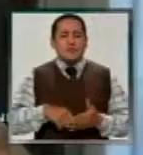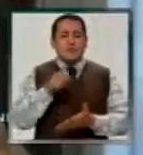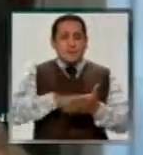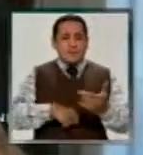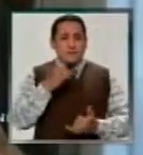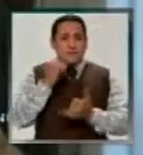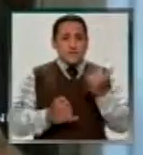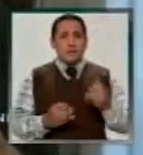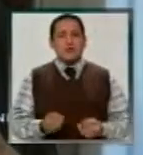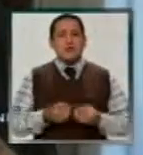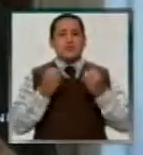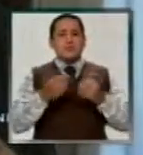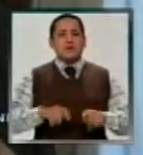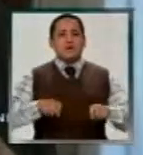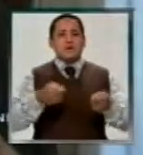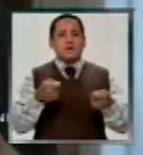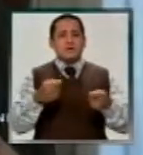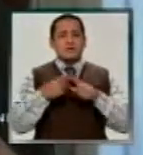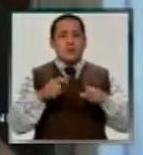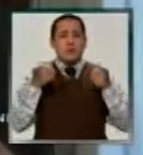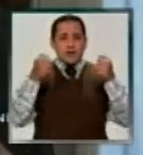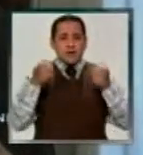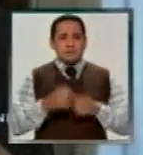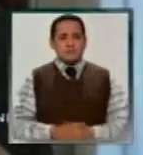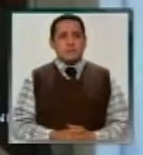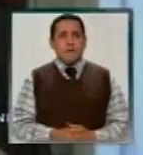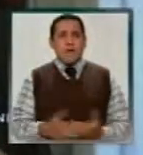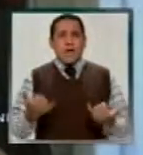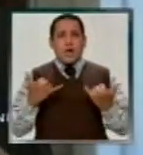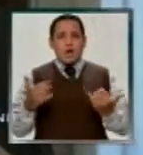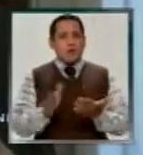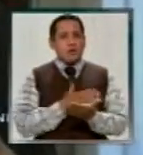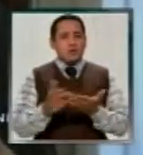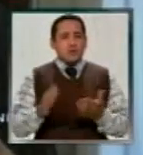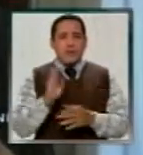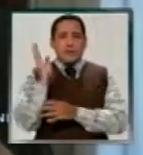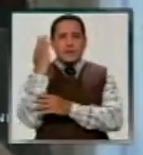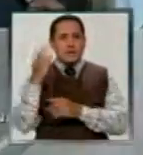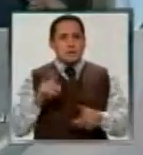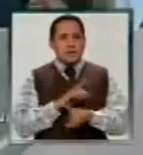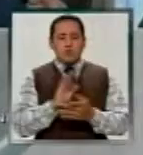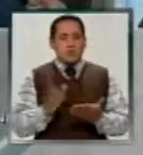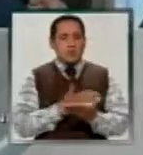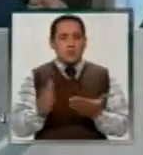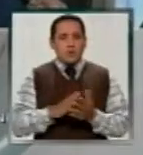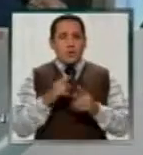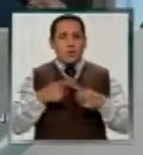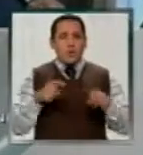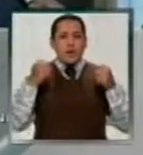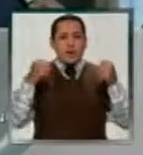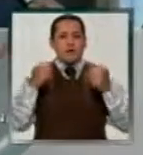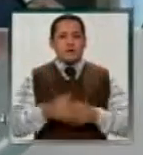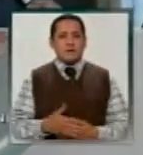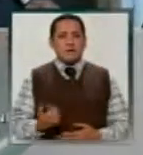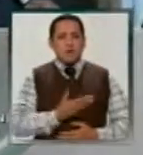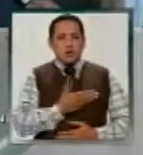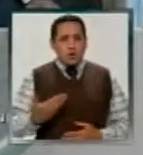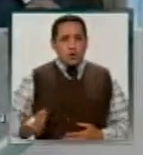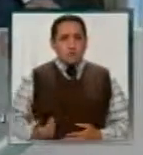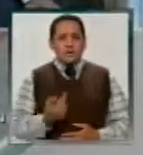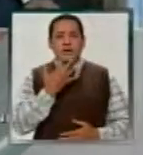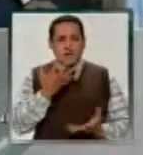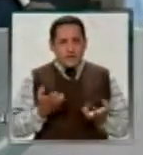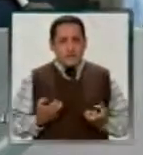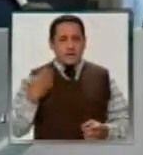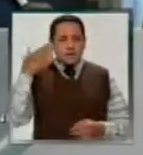final por el tema de la suspensión del paro no existiendo el paro no existiendo el estado de emergencia el gobierno decidió